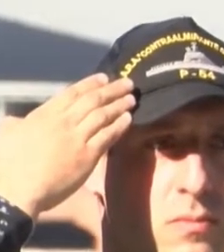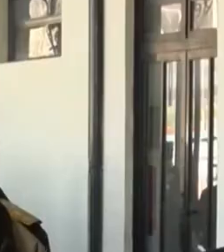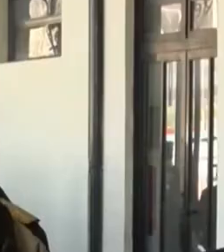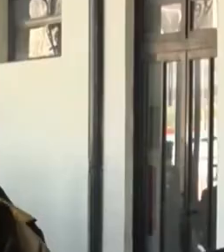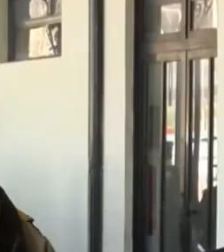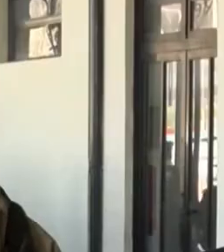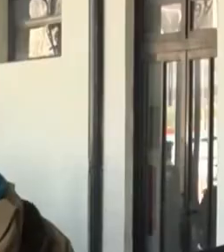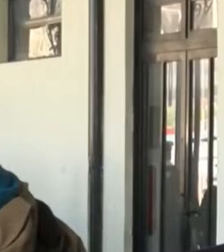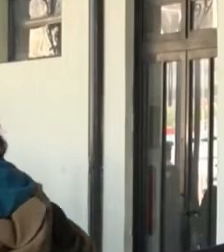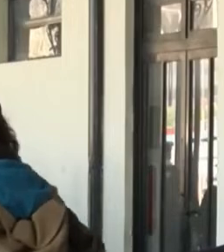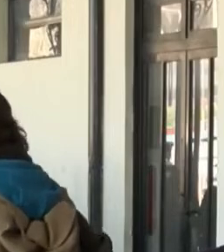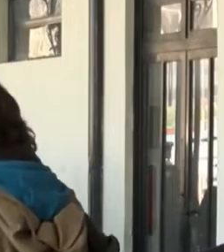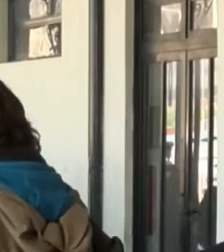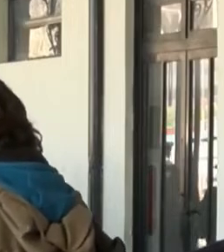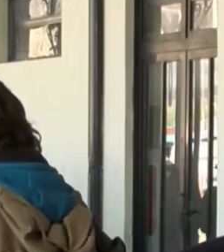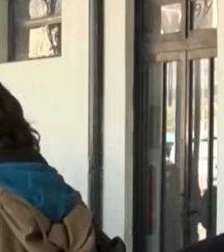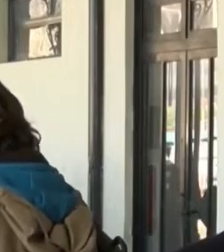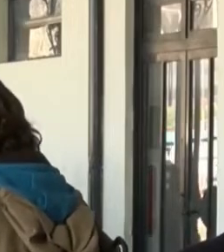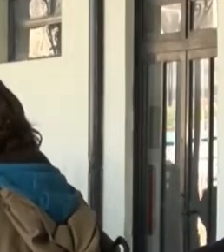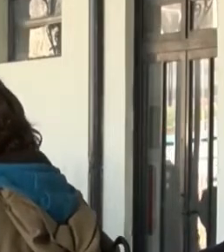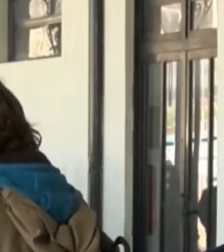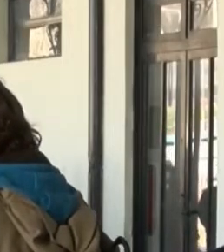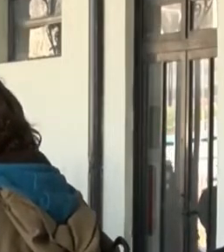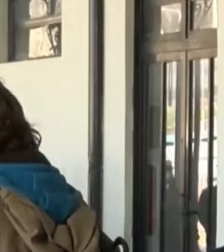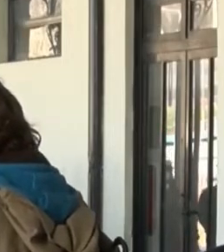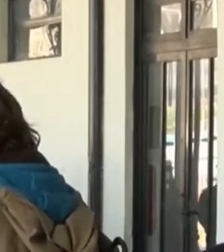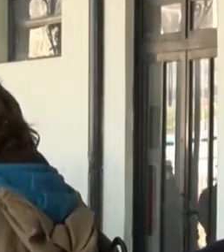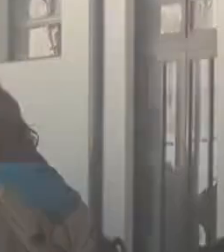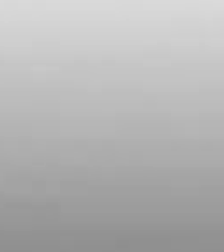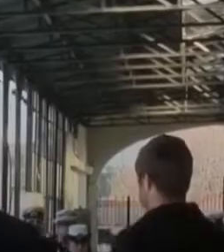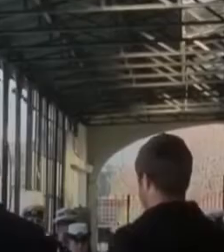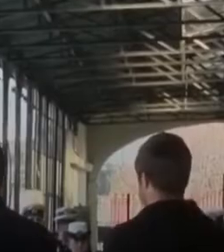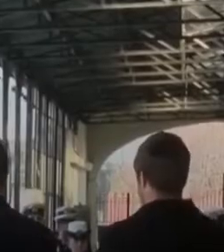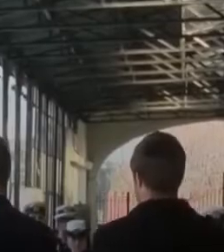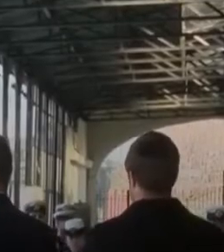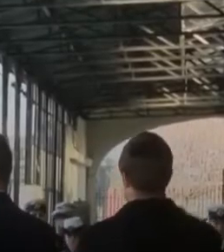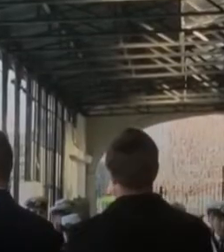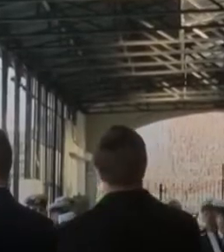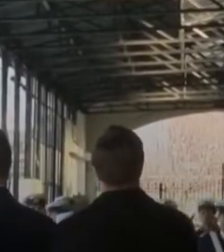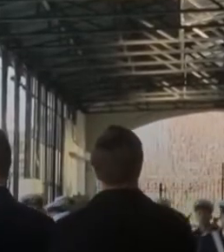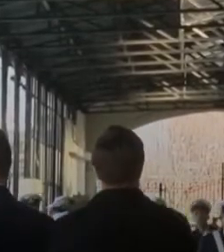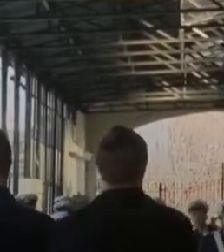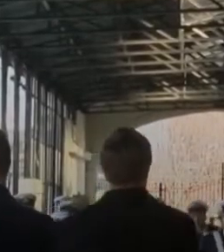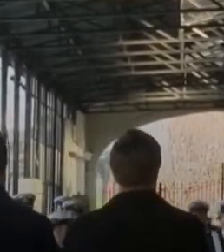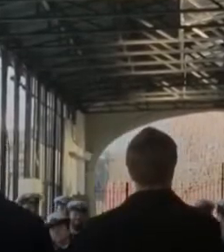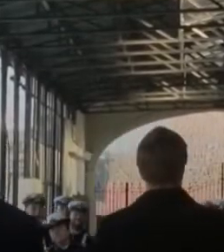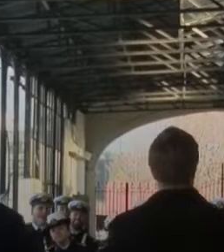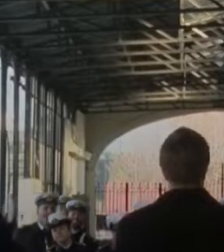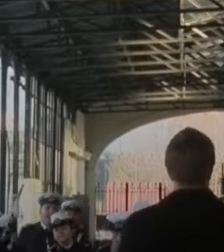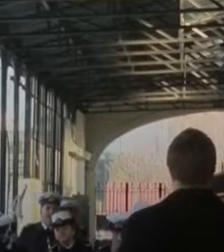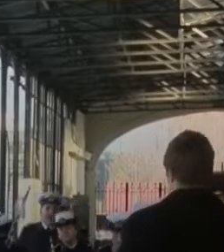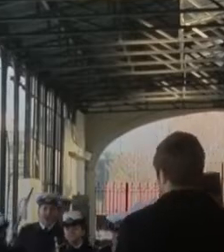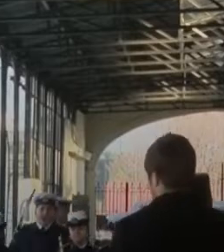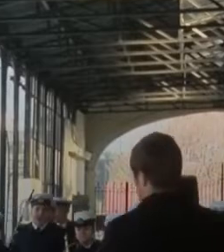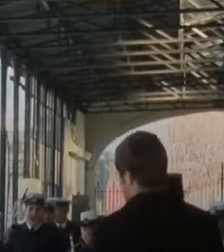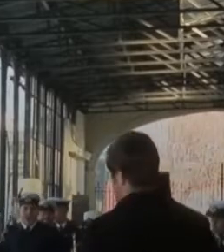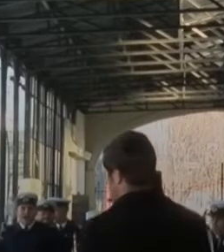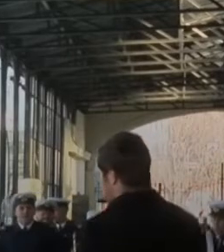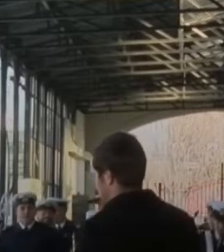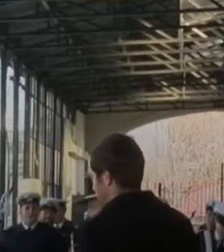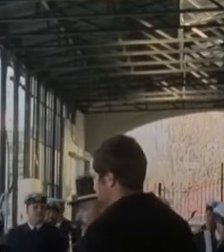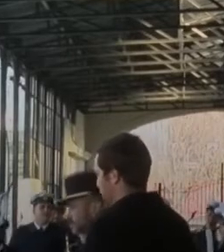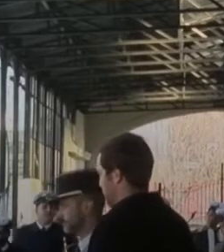nuestro territorio marítimo, que es enorme, que es inmenso. Mandamos a la dotación a hacer cursos de operación y de mantenimiento